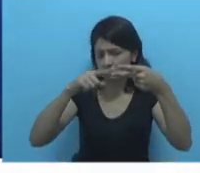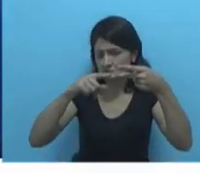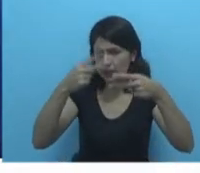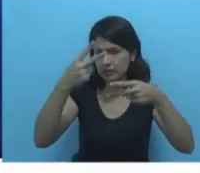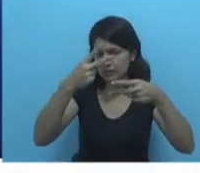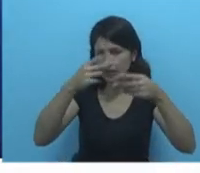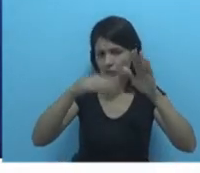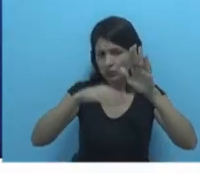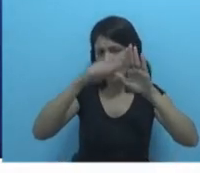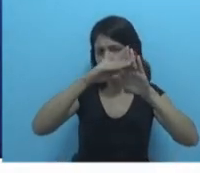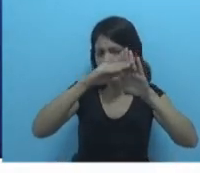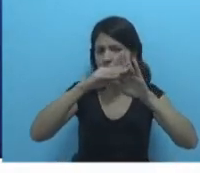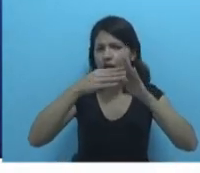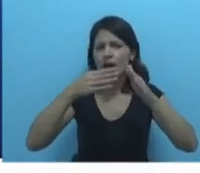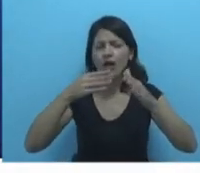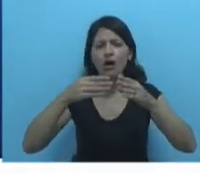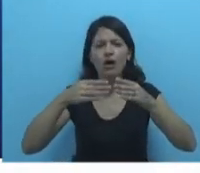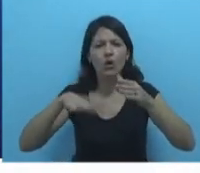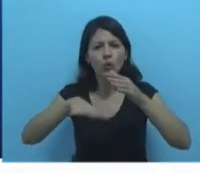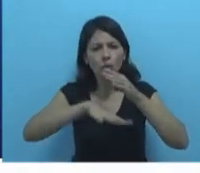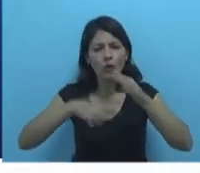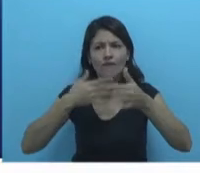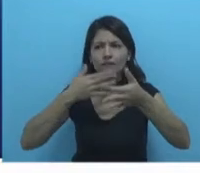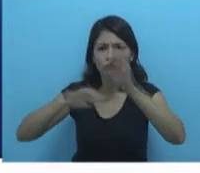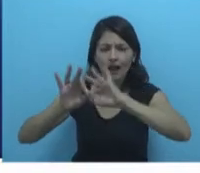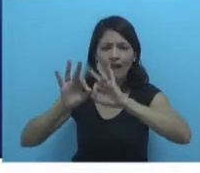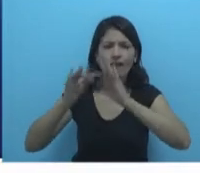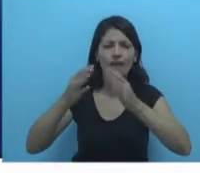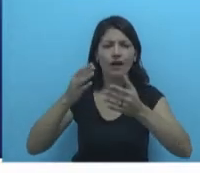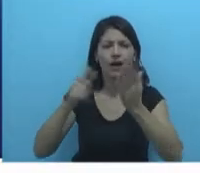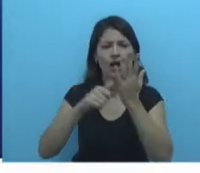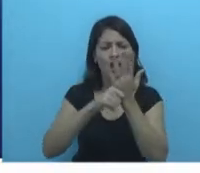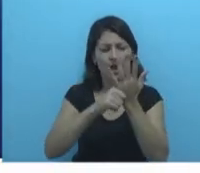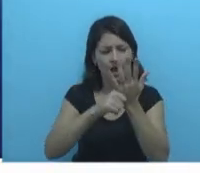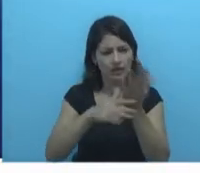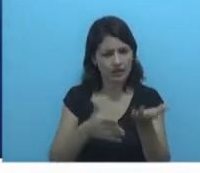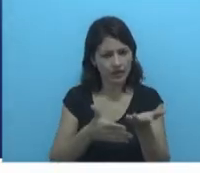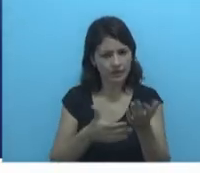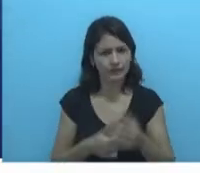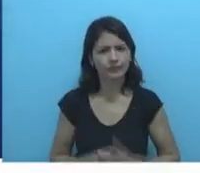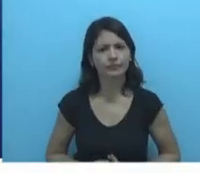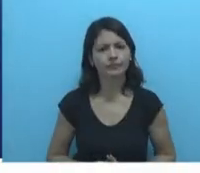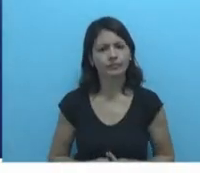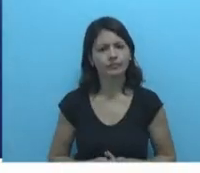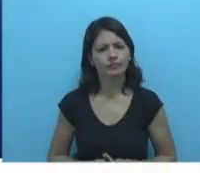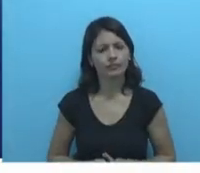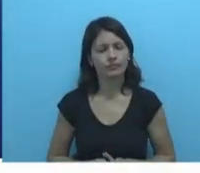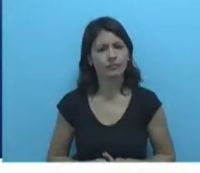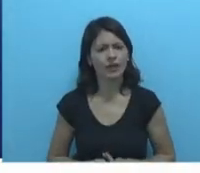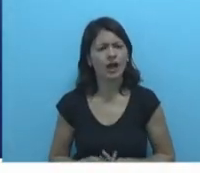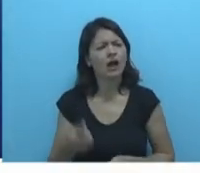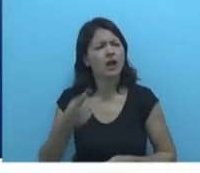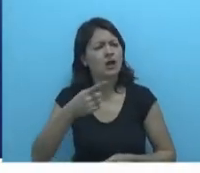estamos hablando, porque algunos hablan de las grandes empresas, de las corporaciones, ahí adentro trabaja